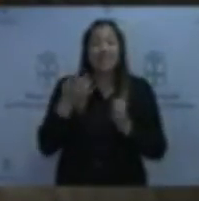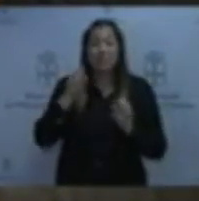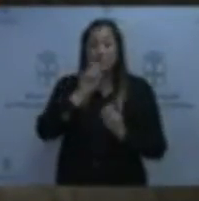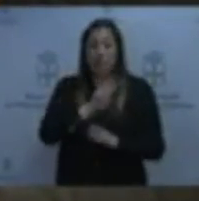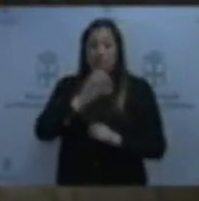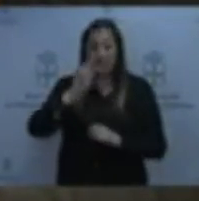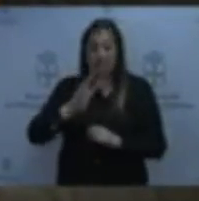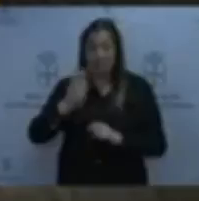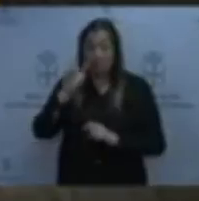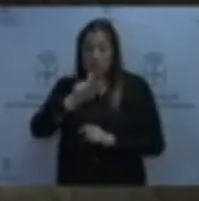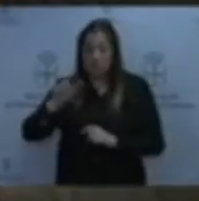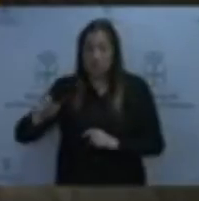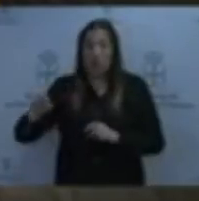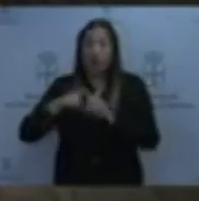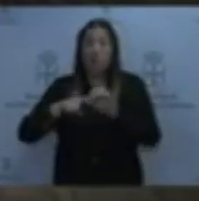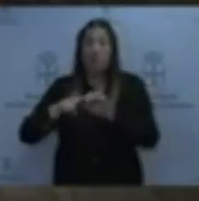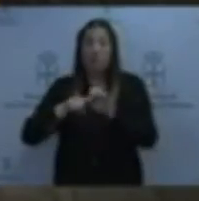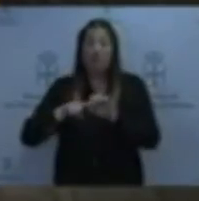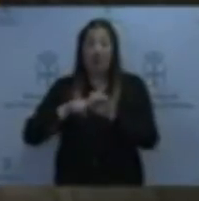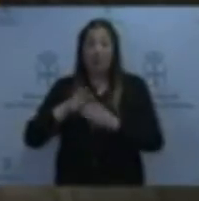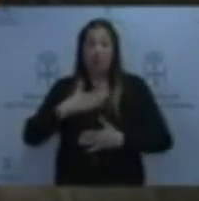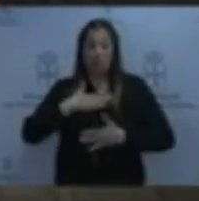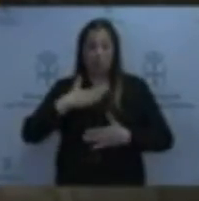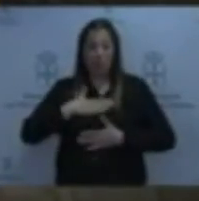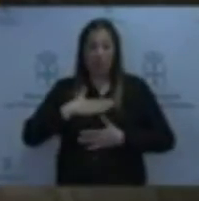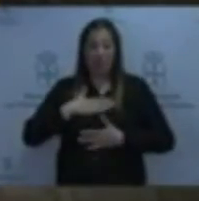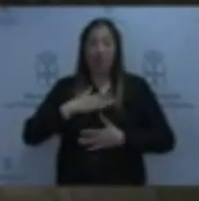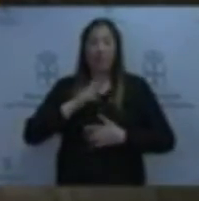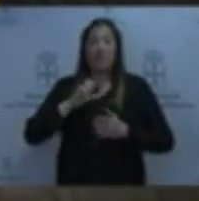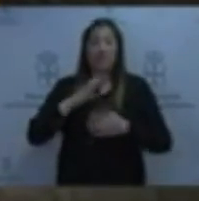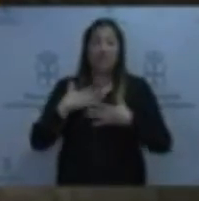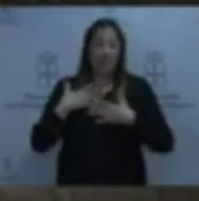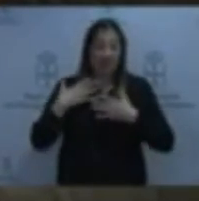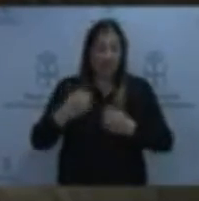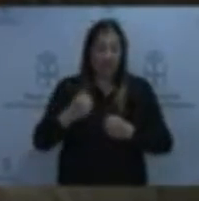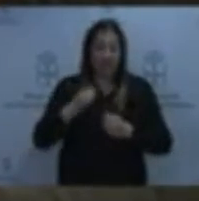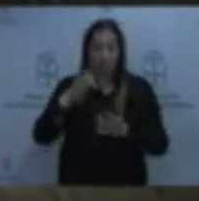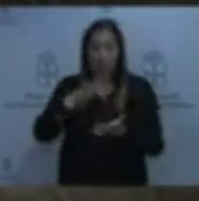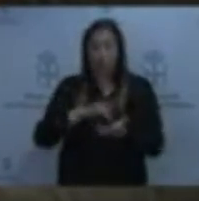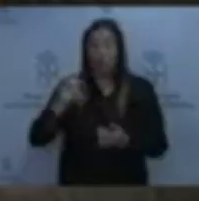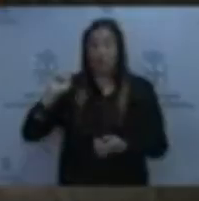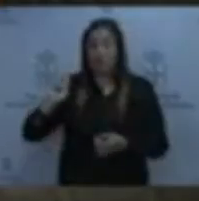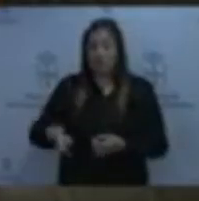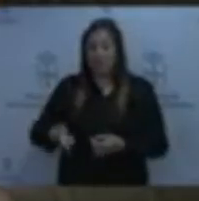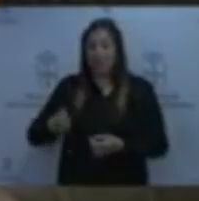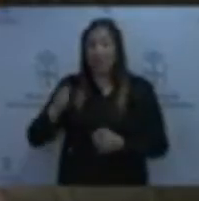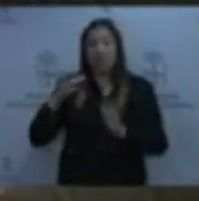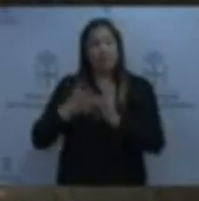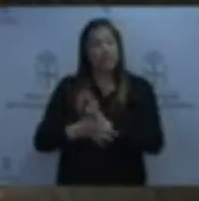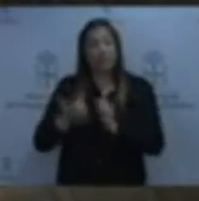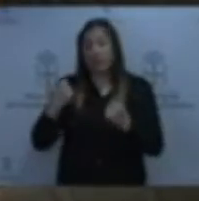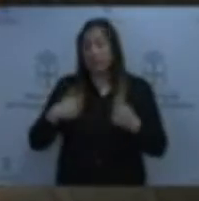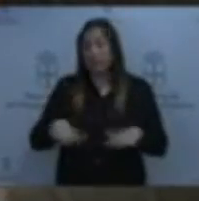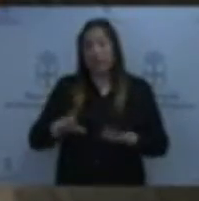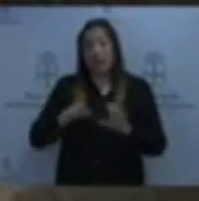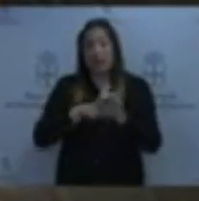momento tenían una plaza en propiedad en el sistema sanitario, desde el momento que hay una sentencia en este sentido, dejan de ser propietarios del